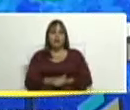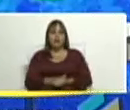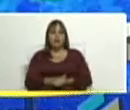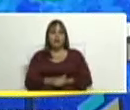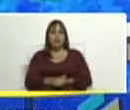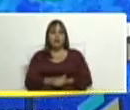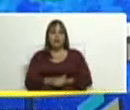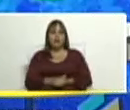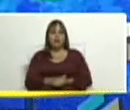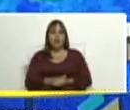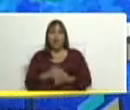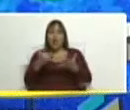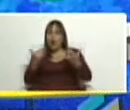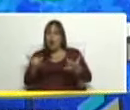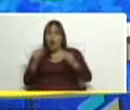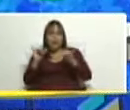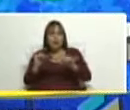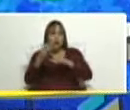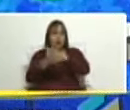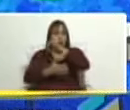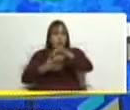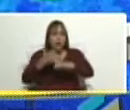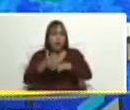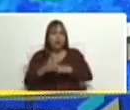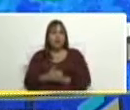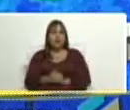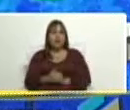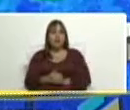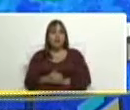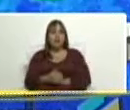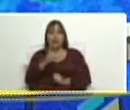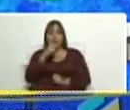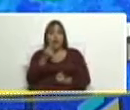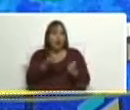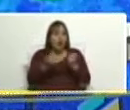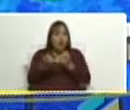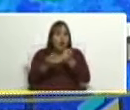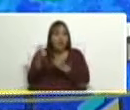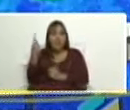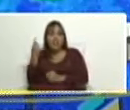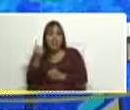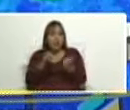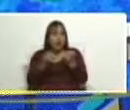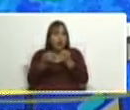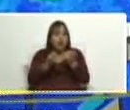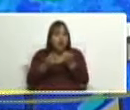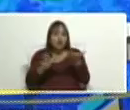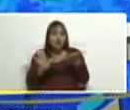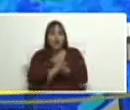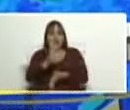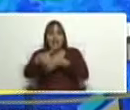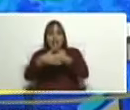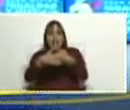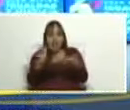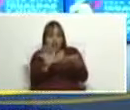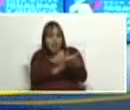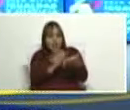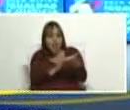habido situaciones por la misma situación de incontrol, de falta de control de las redes sociales.